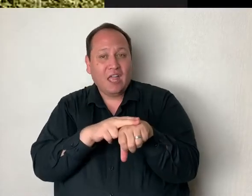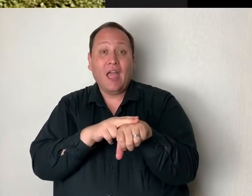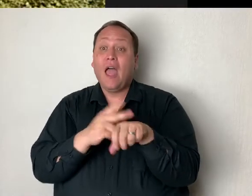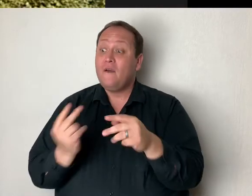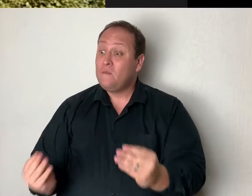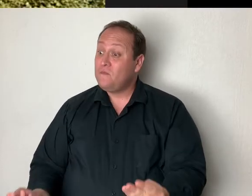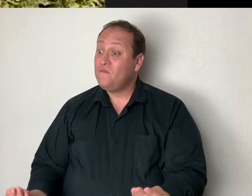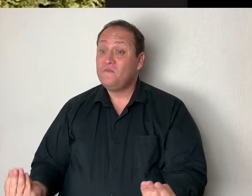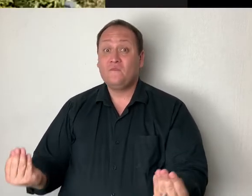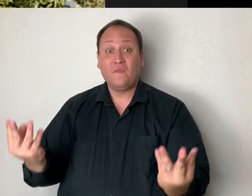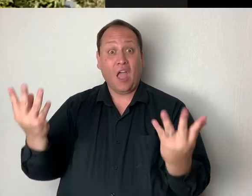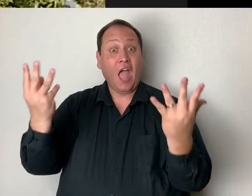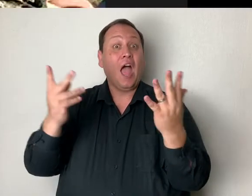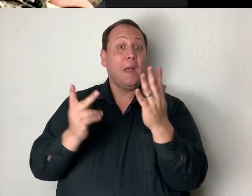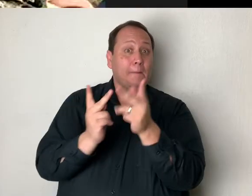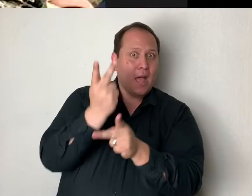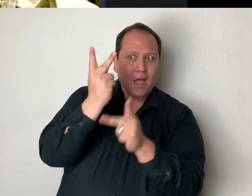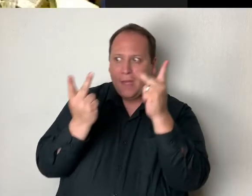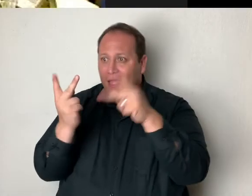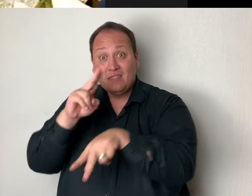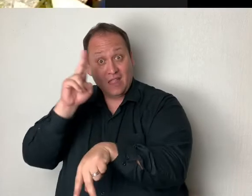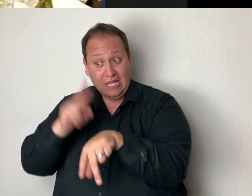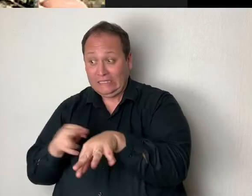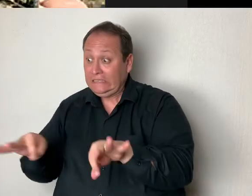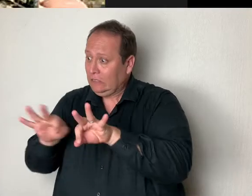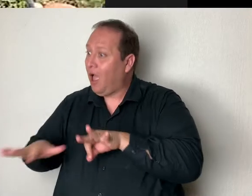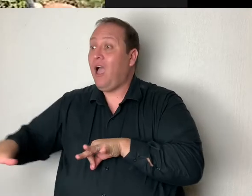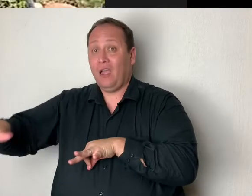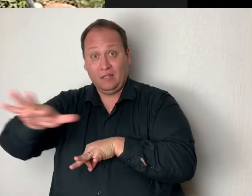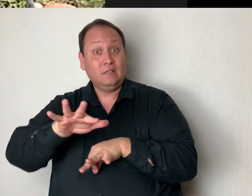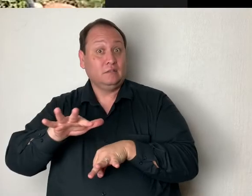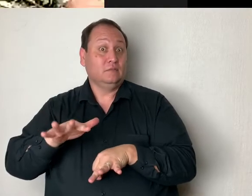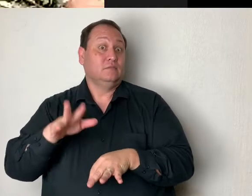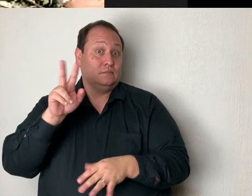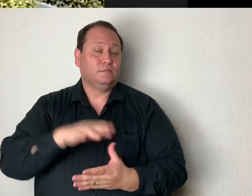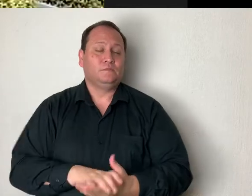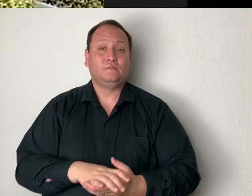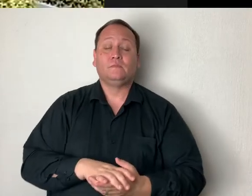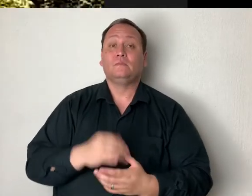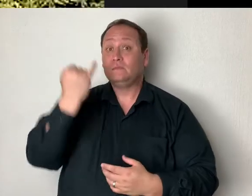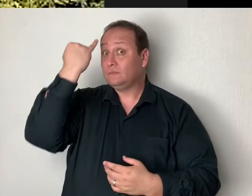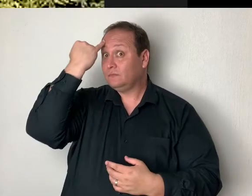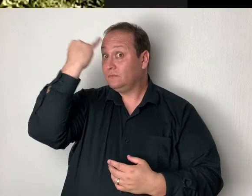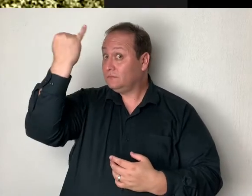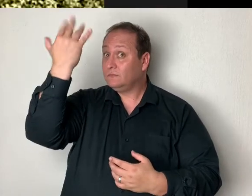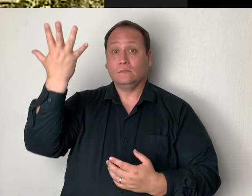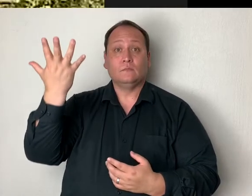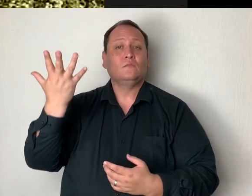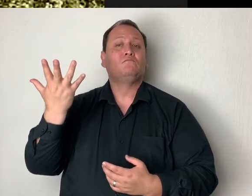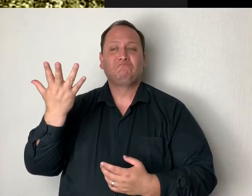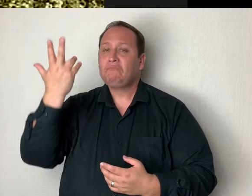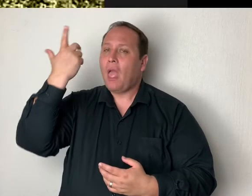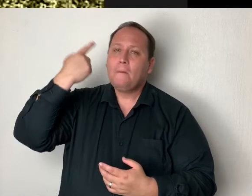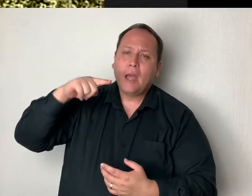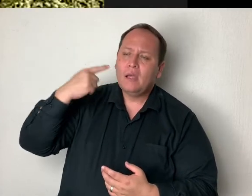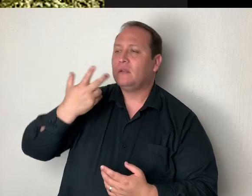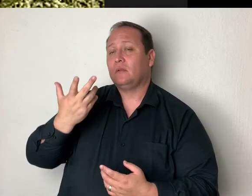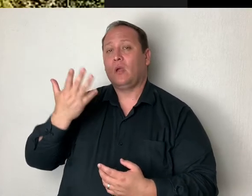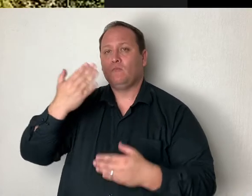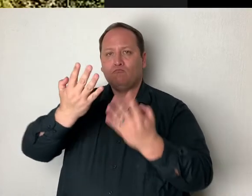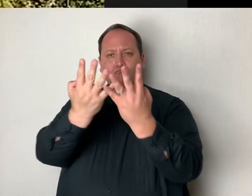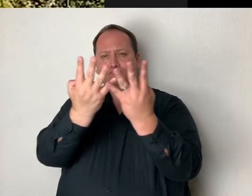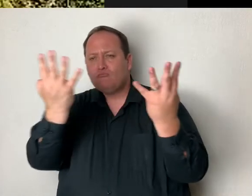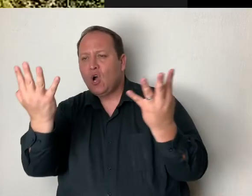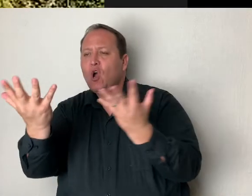súper importante y esta idea de colaborar a través del muro es también